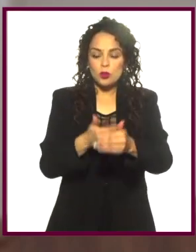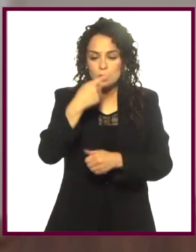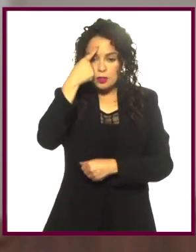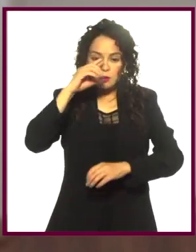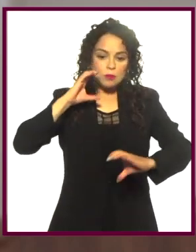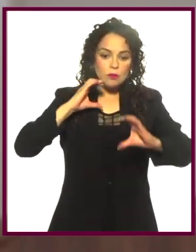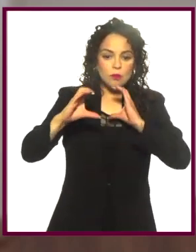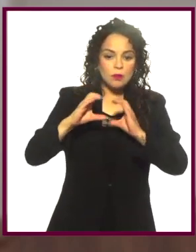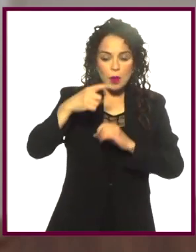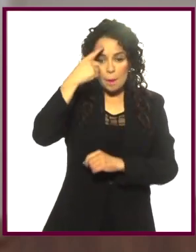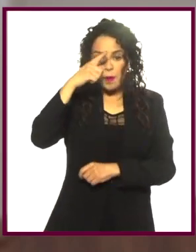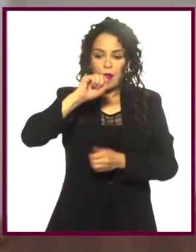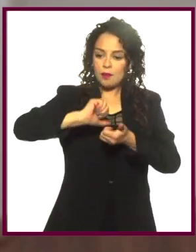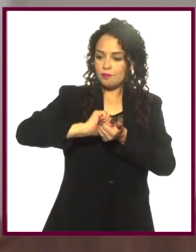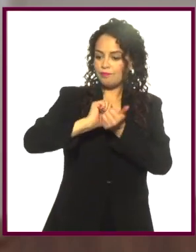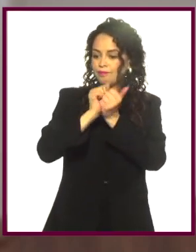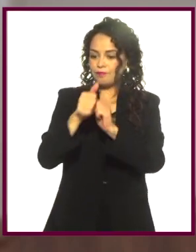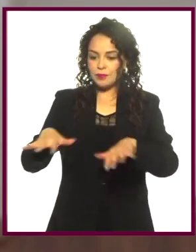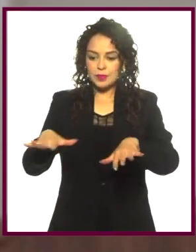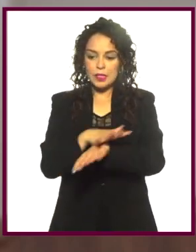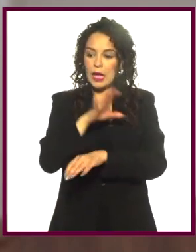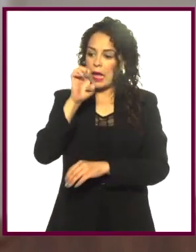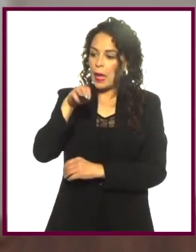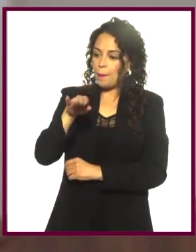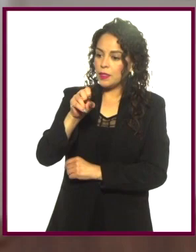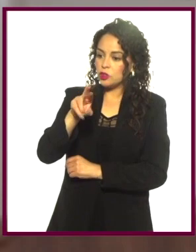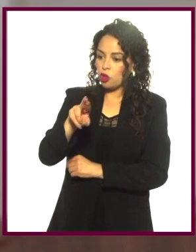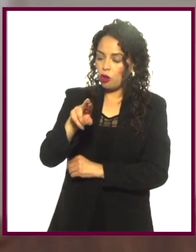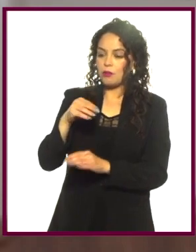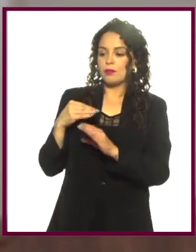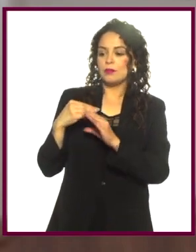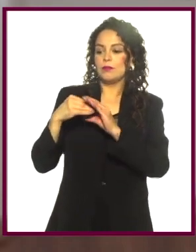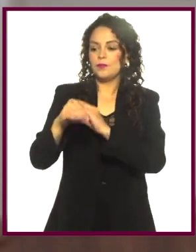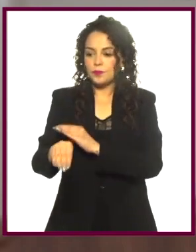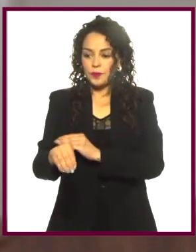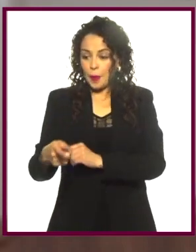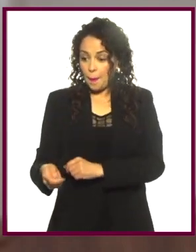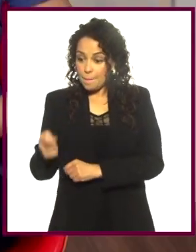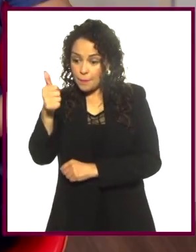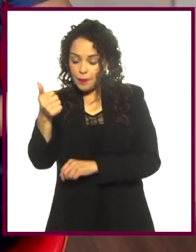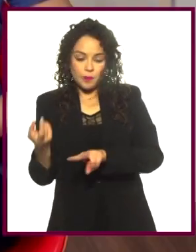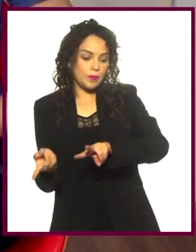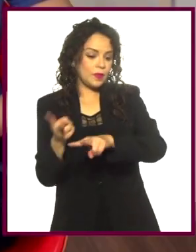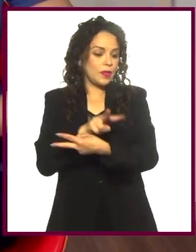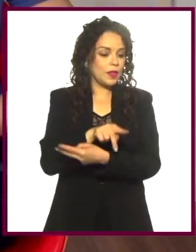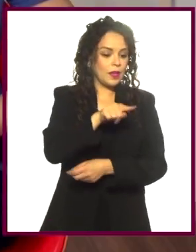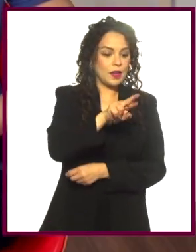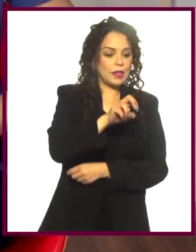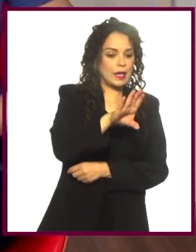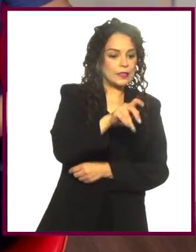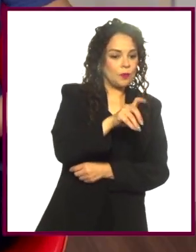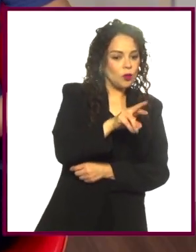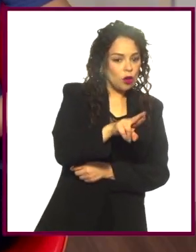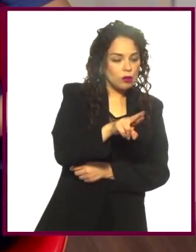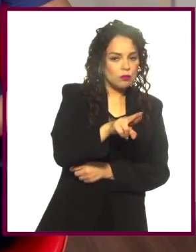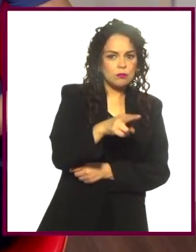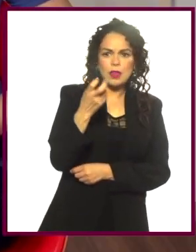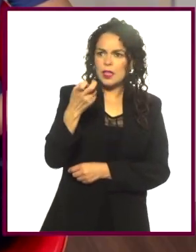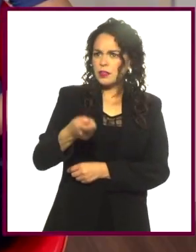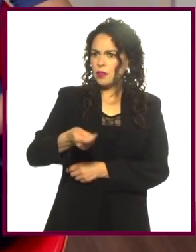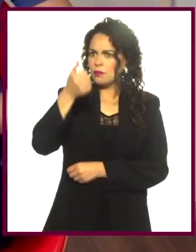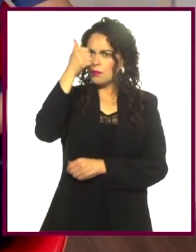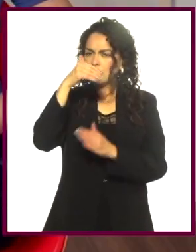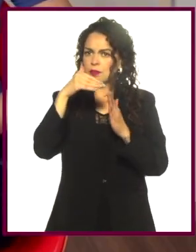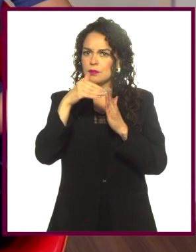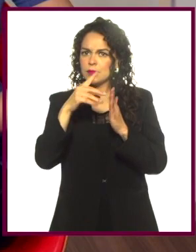comunicativo, convirtiéndose así en un emisor, y el primer emisor se convierte en receptor. Pues es el primer modelo que